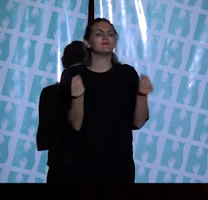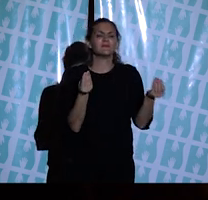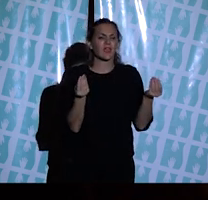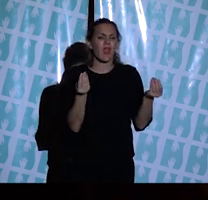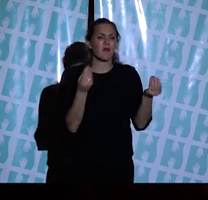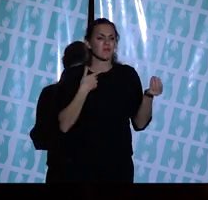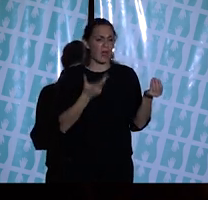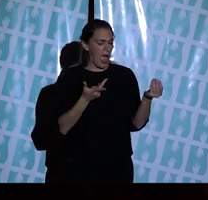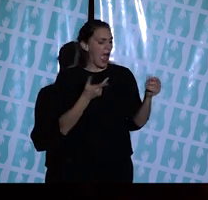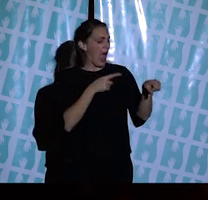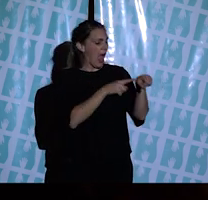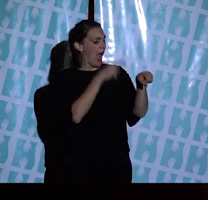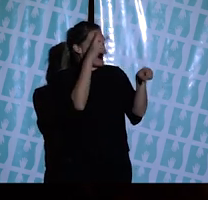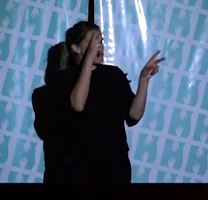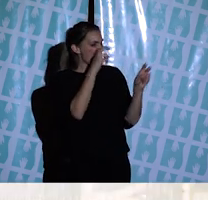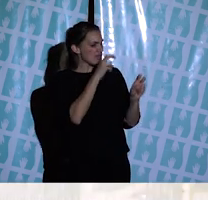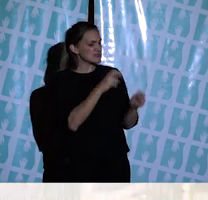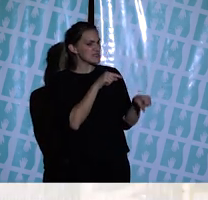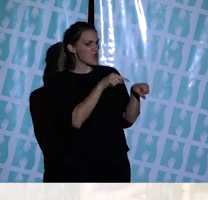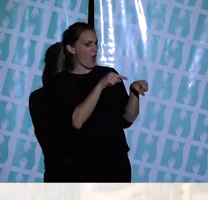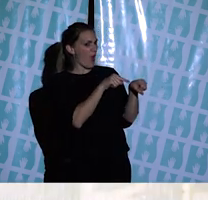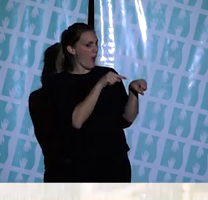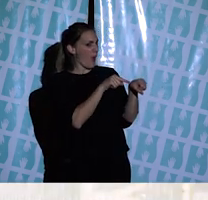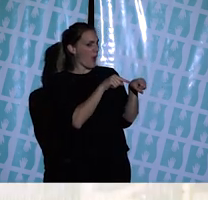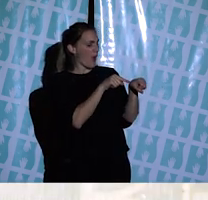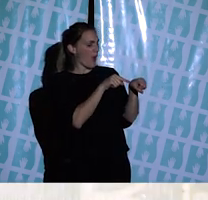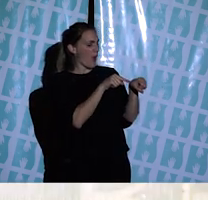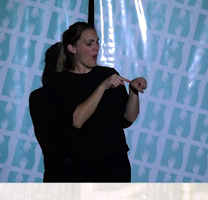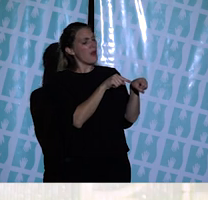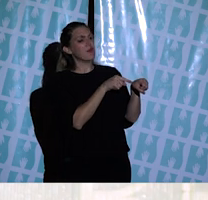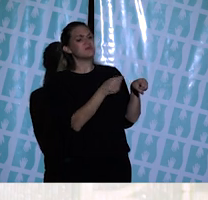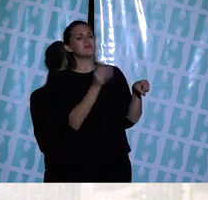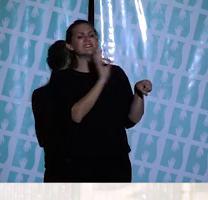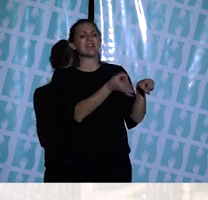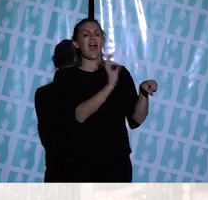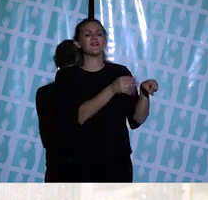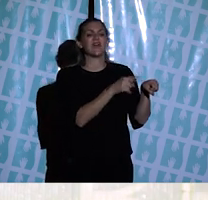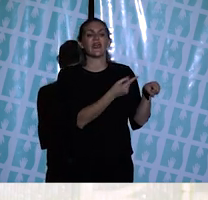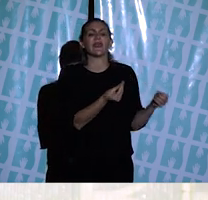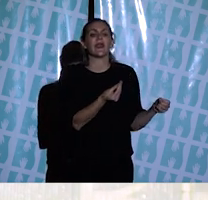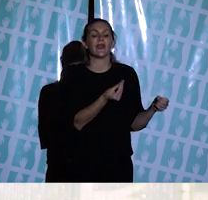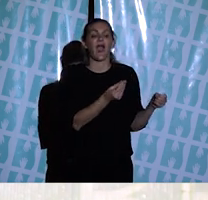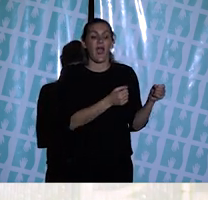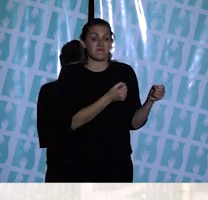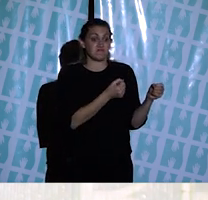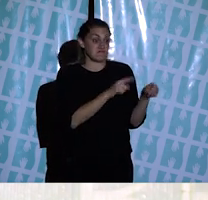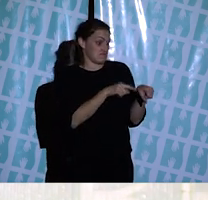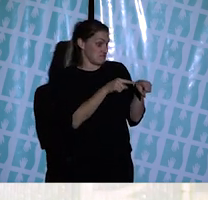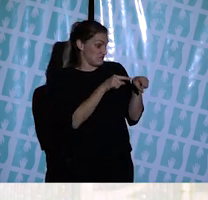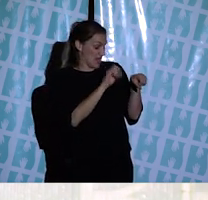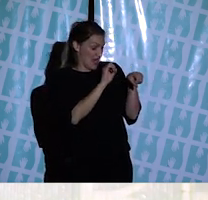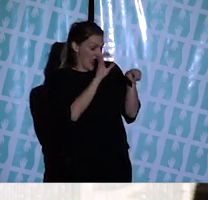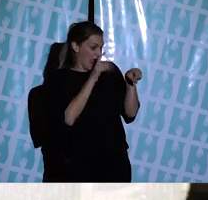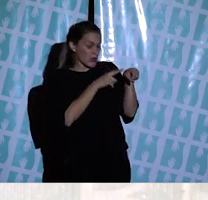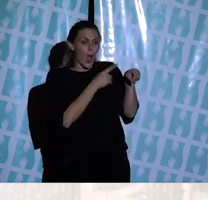década se investigó lo que se sabe del cerebro más